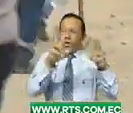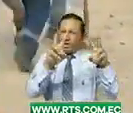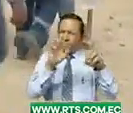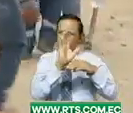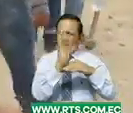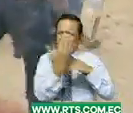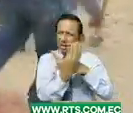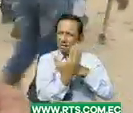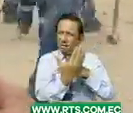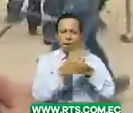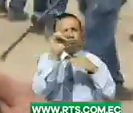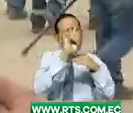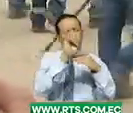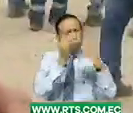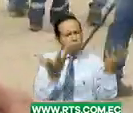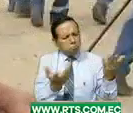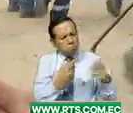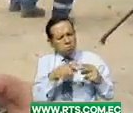edificaciones no tienen